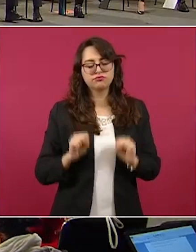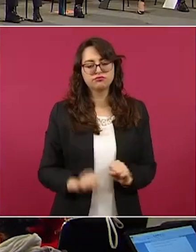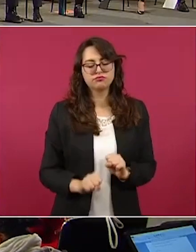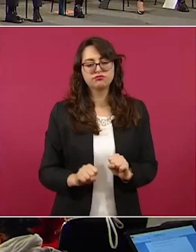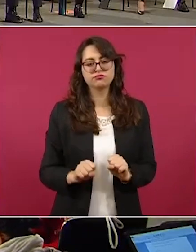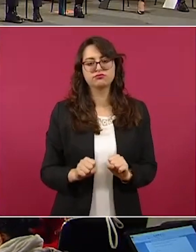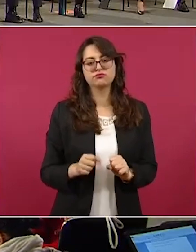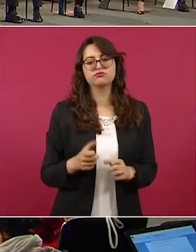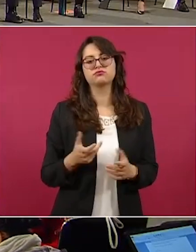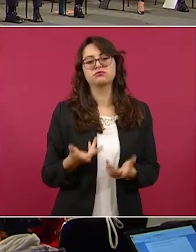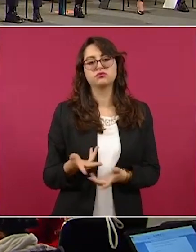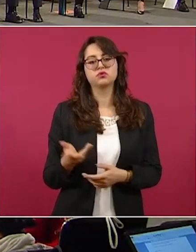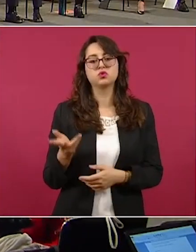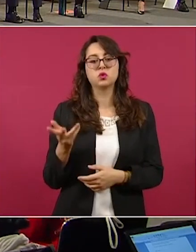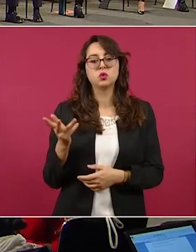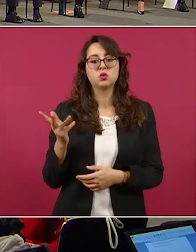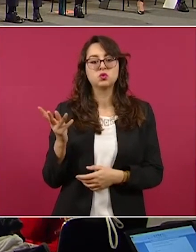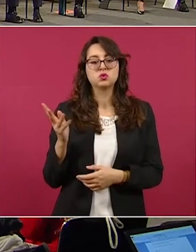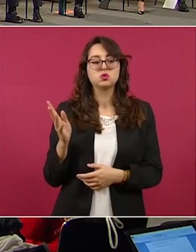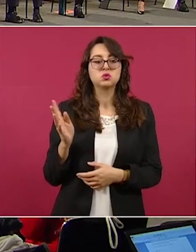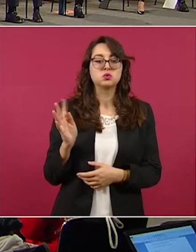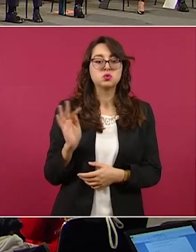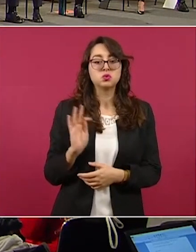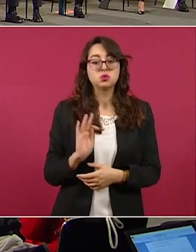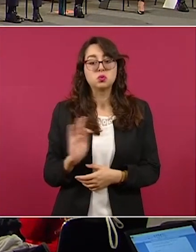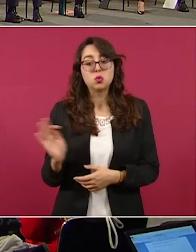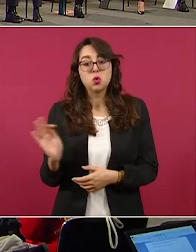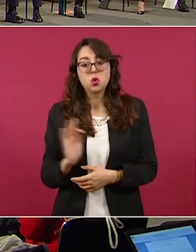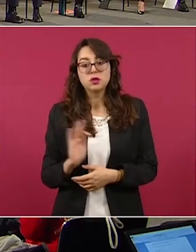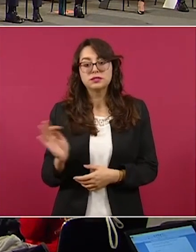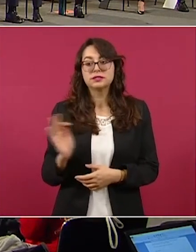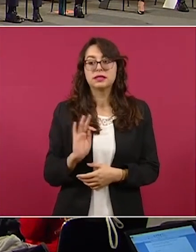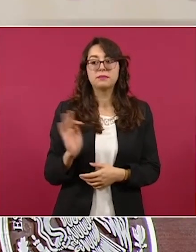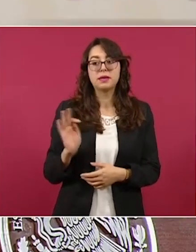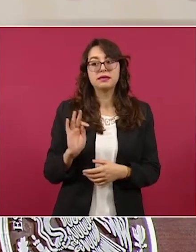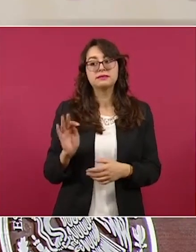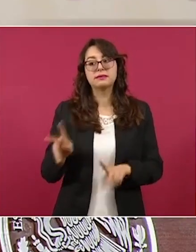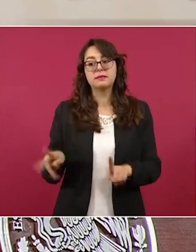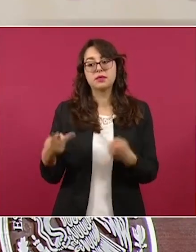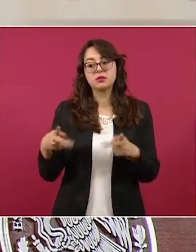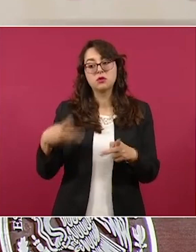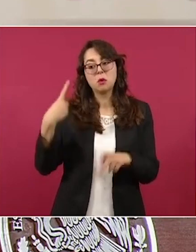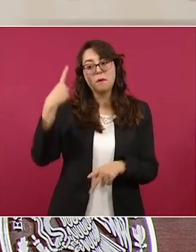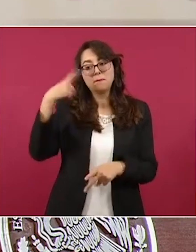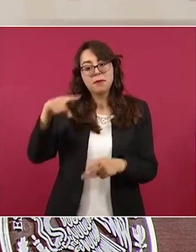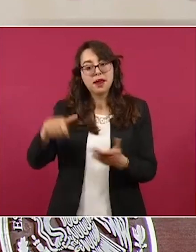instalado supuestamente, que no lo fue, en Ciudad Juárez,